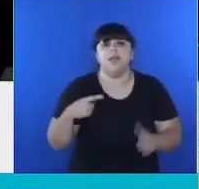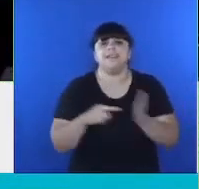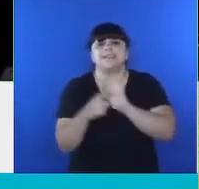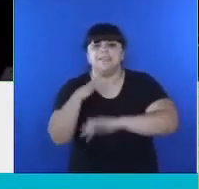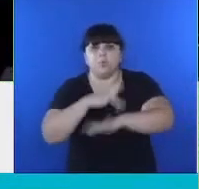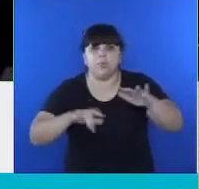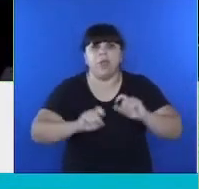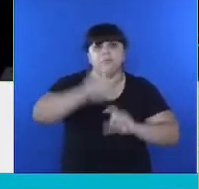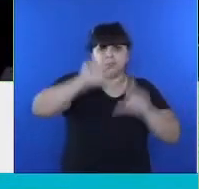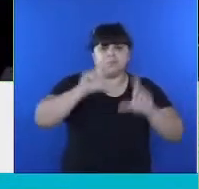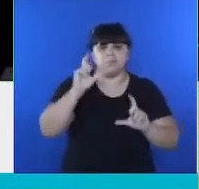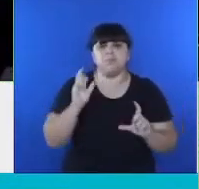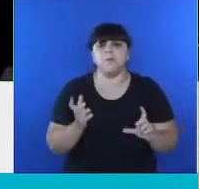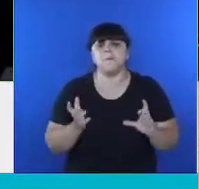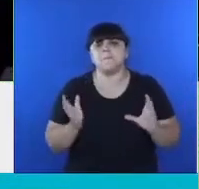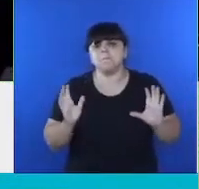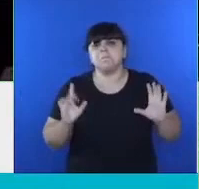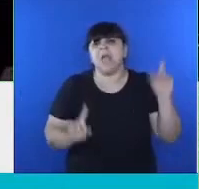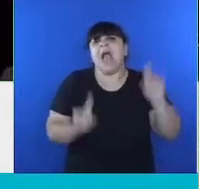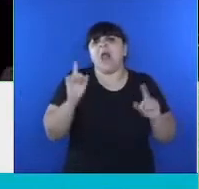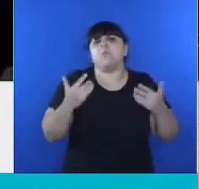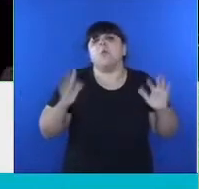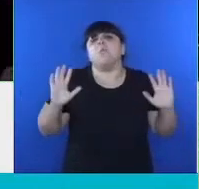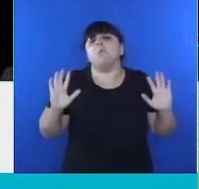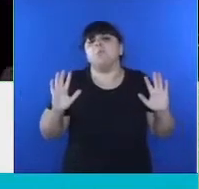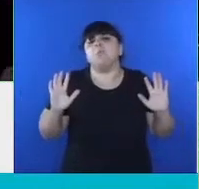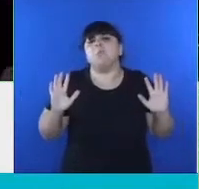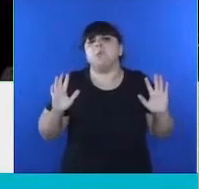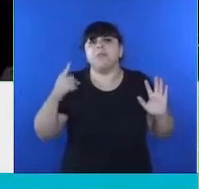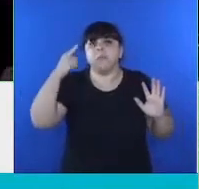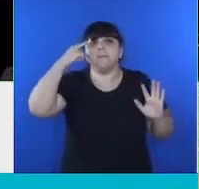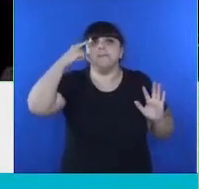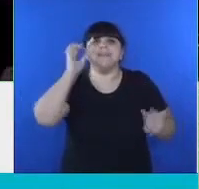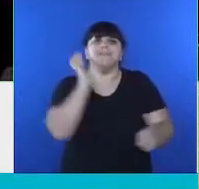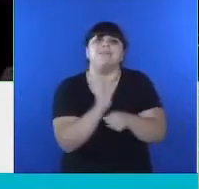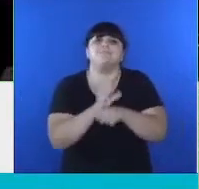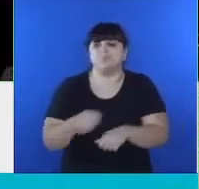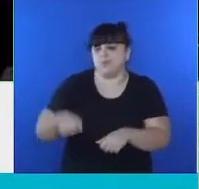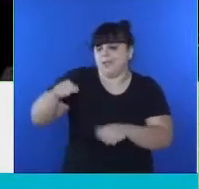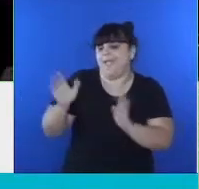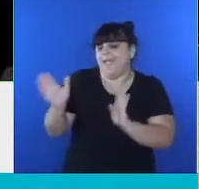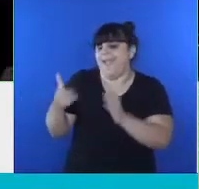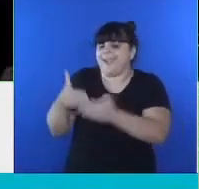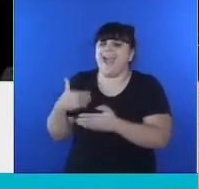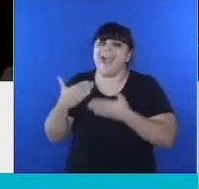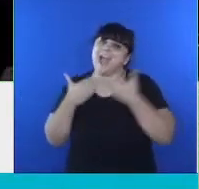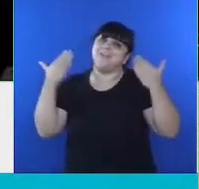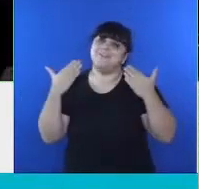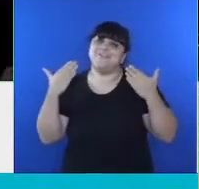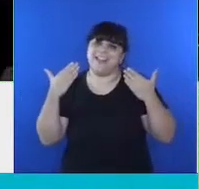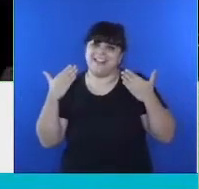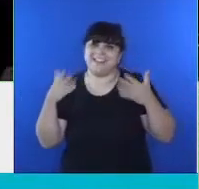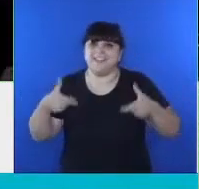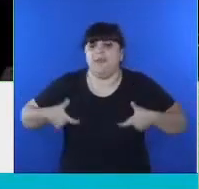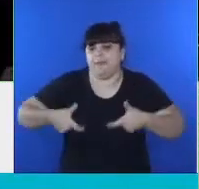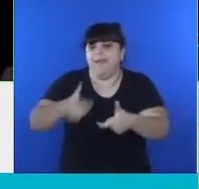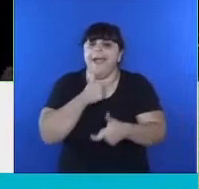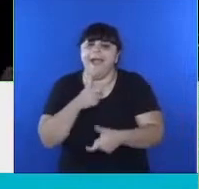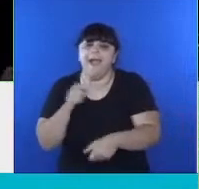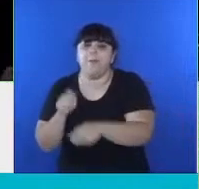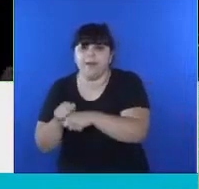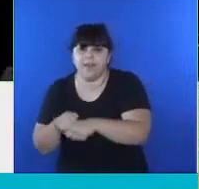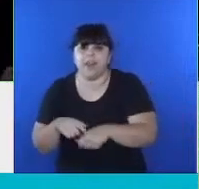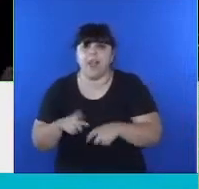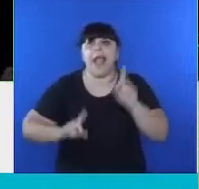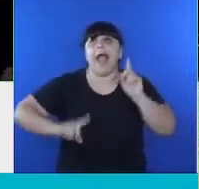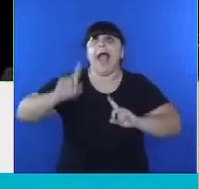urbano. Incluso a algunos hasta les puede parecer una cajita feliz el Comité de Cuenca. Puede ser